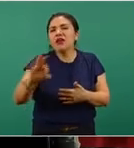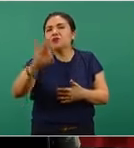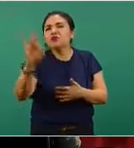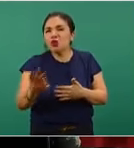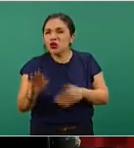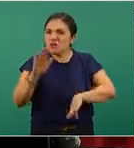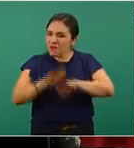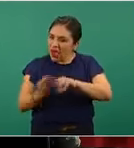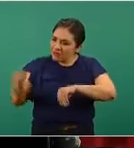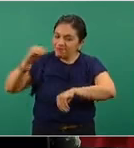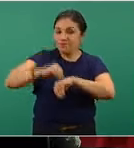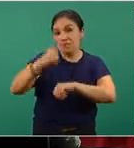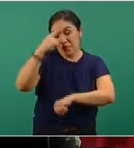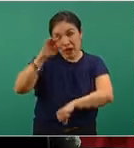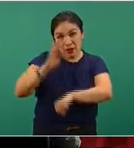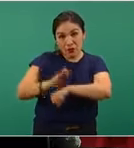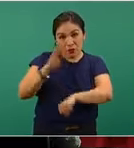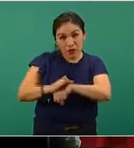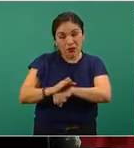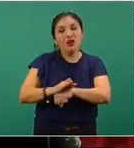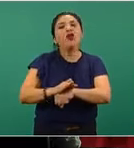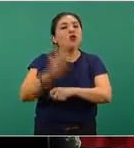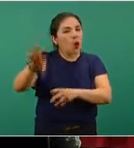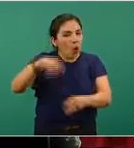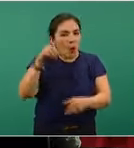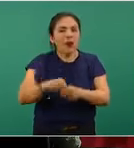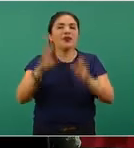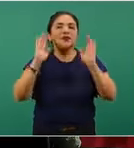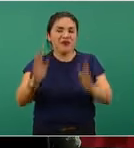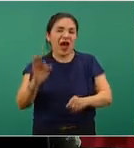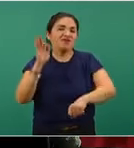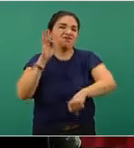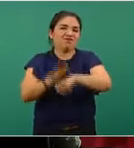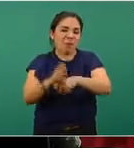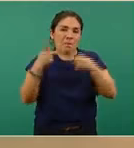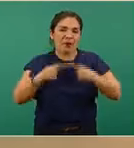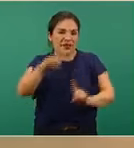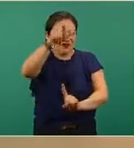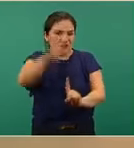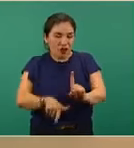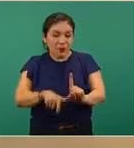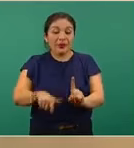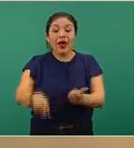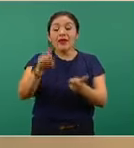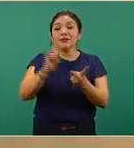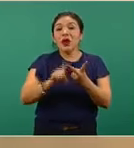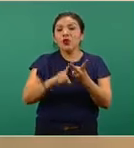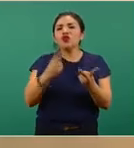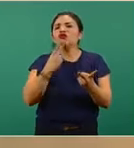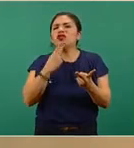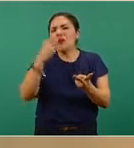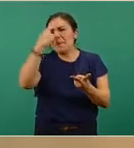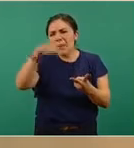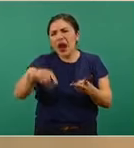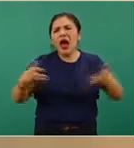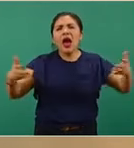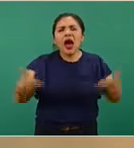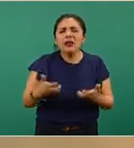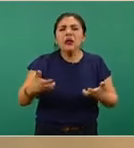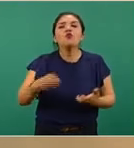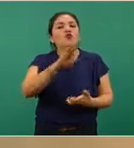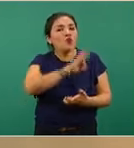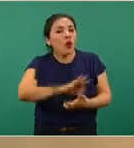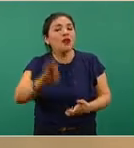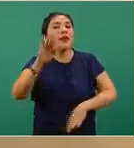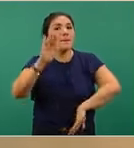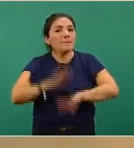10% de la eficacia para llegar a la eficacia total que se puede alcanzar, y lo segundo es lograr que pudiera